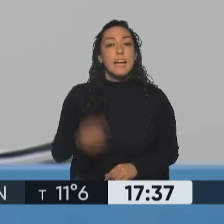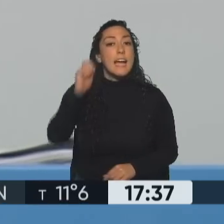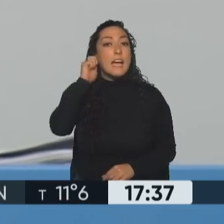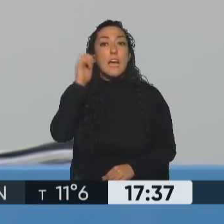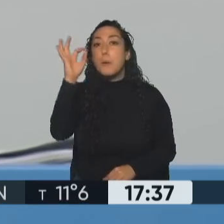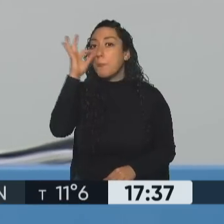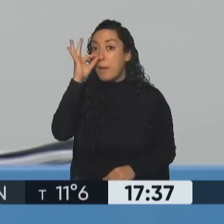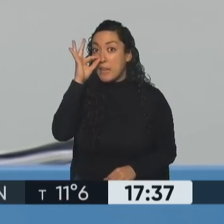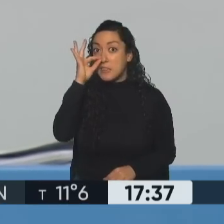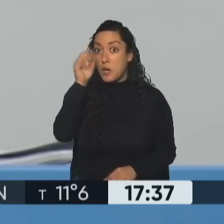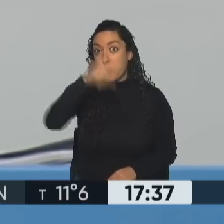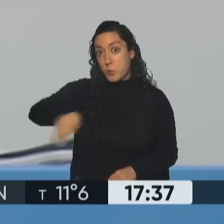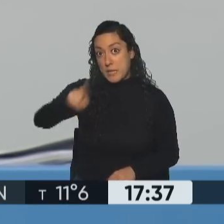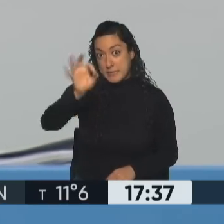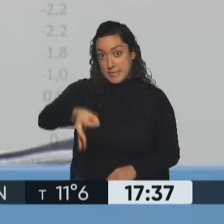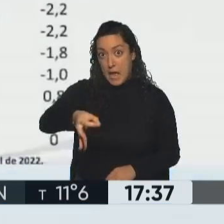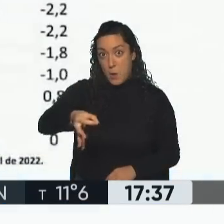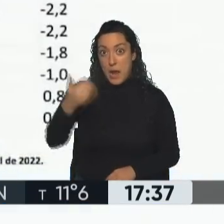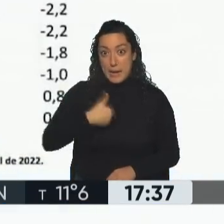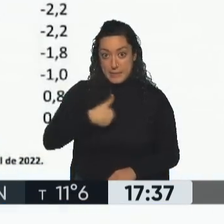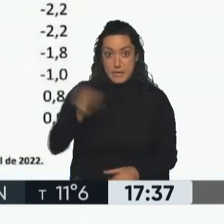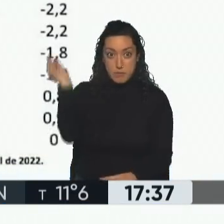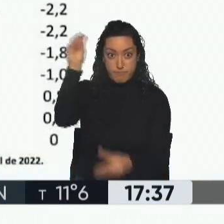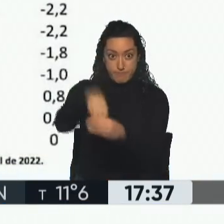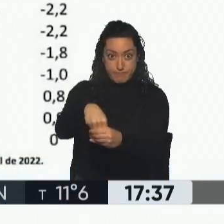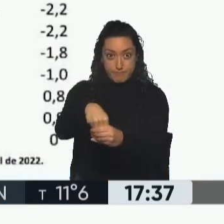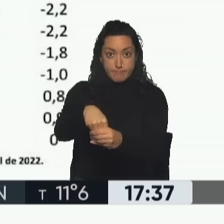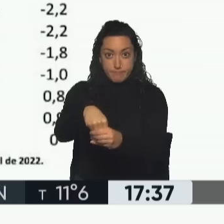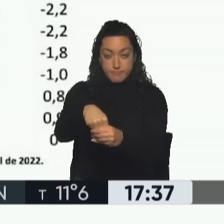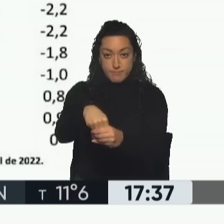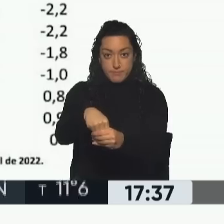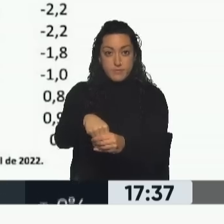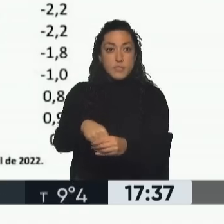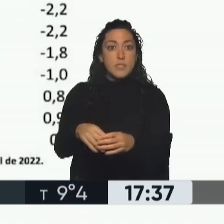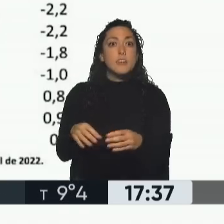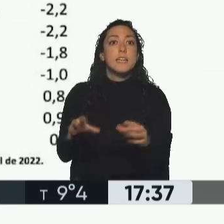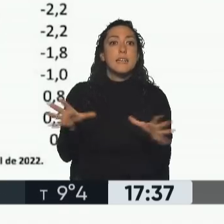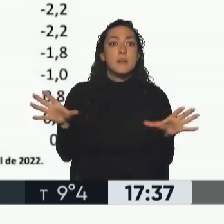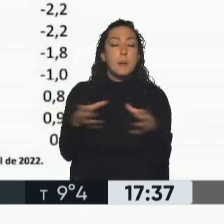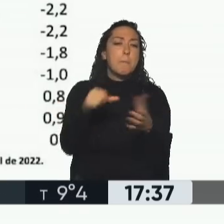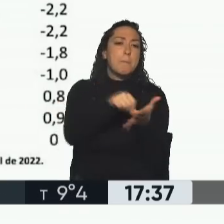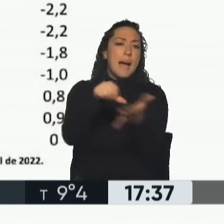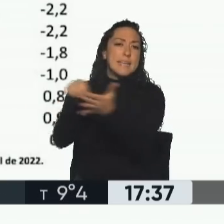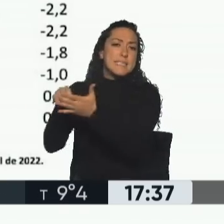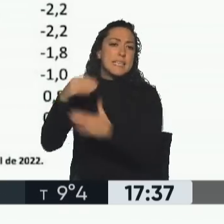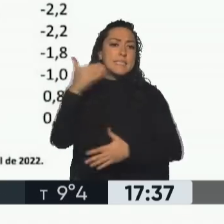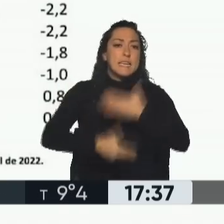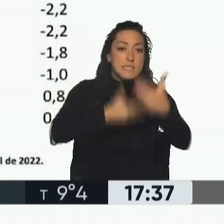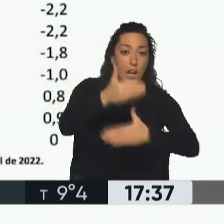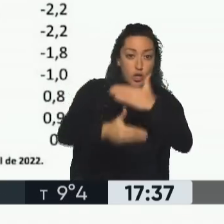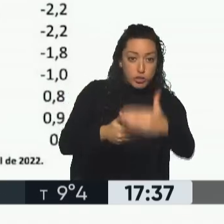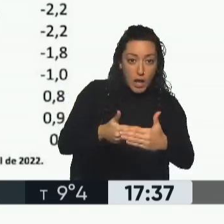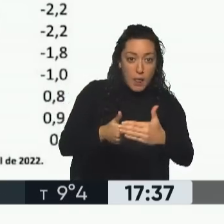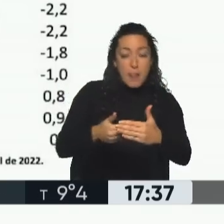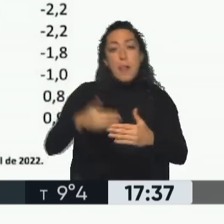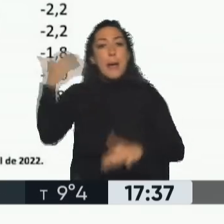G20, ustedes saben, el G20 del cual la Argentina forma parte, se integra por países desarrollados